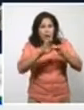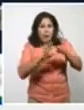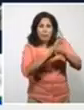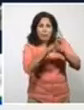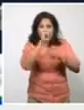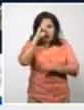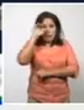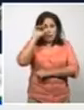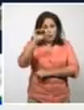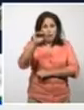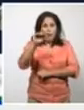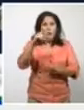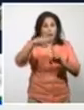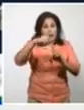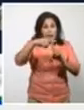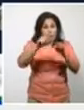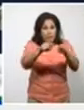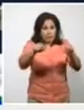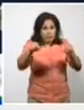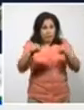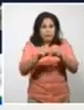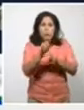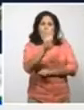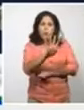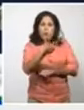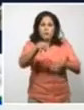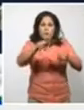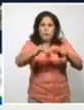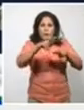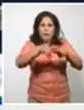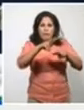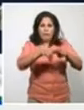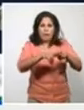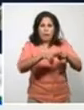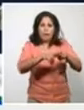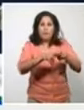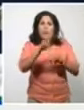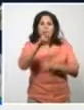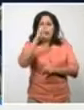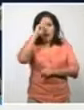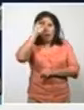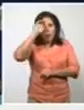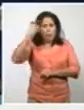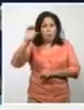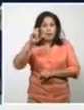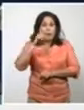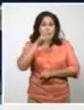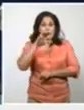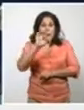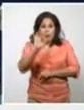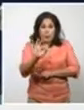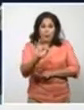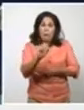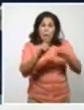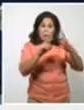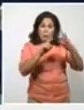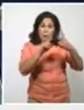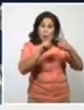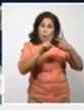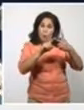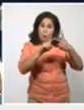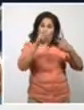nuestras terapias intensivas, 4 son de La Habana, 3 del Hospital Salvador Allende y uno en el